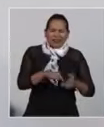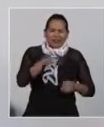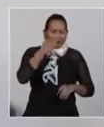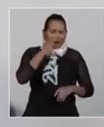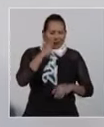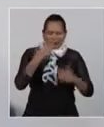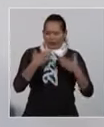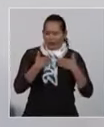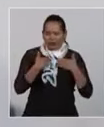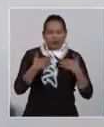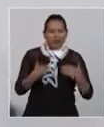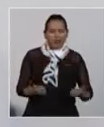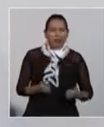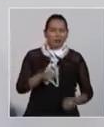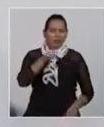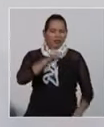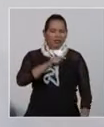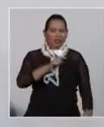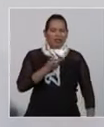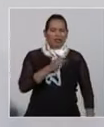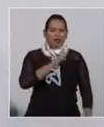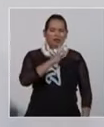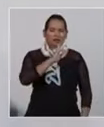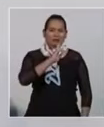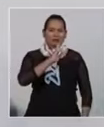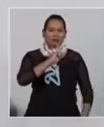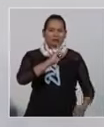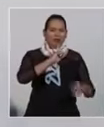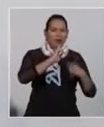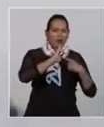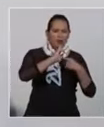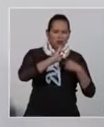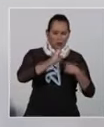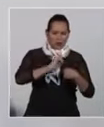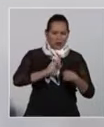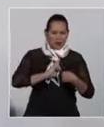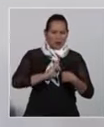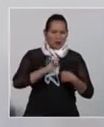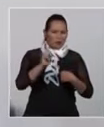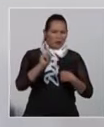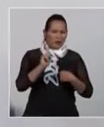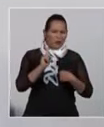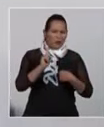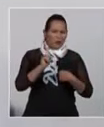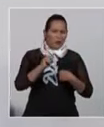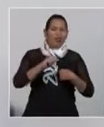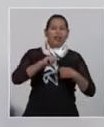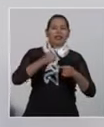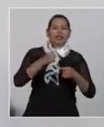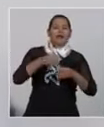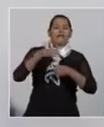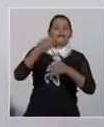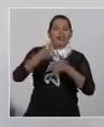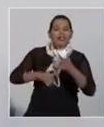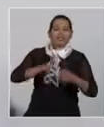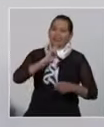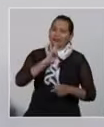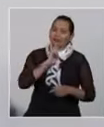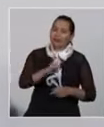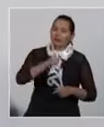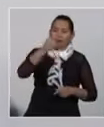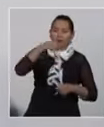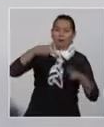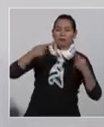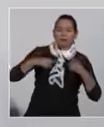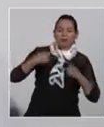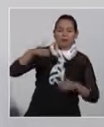No me deja de contestar a mí. Le deja de contestar a miles de poblanas y de poblanos que están exigiendo respuestas y que quieren saber